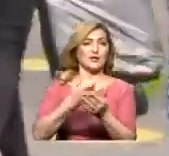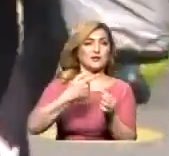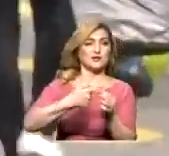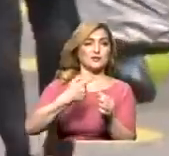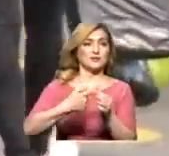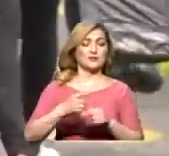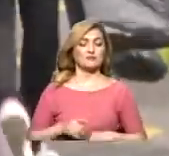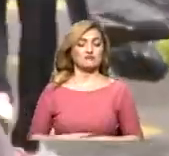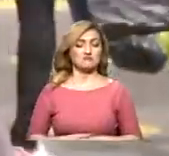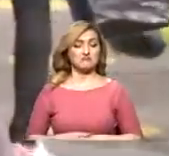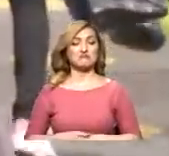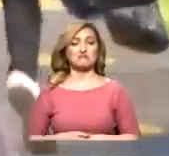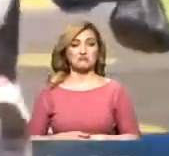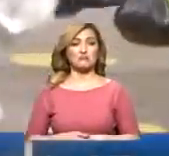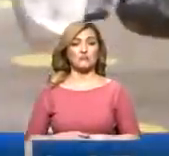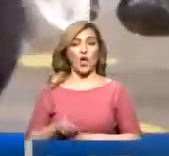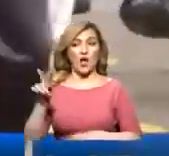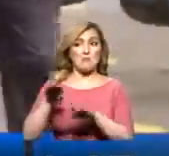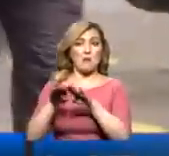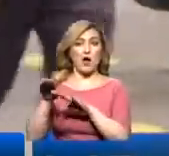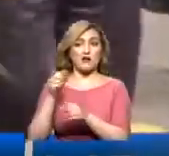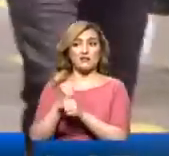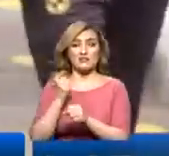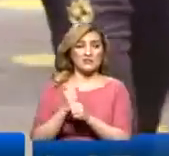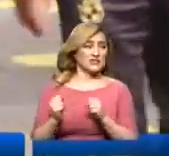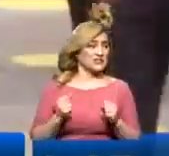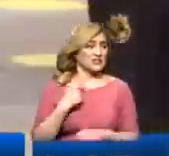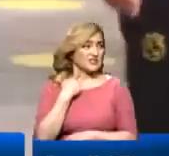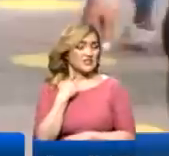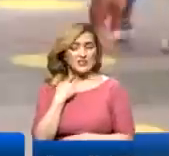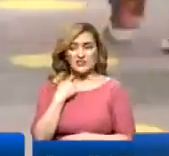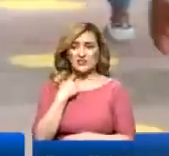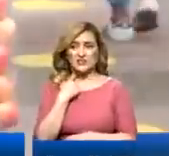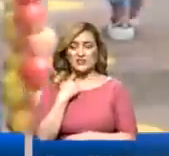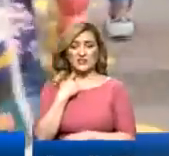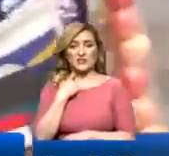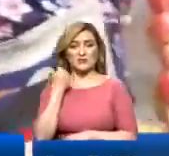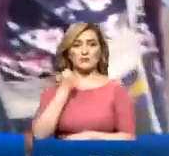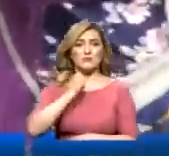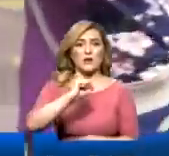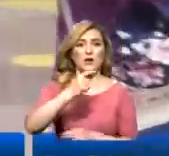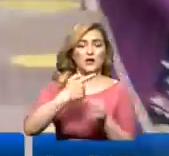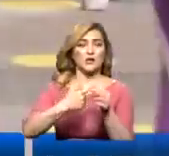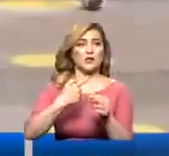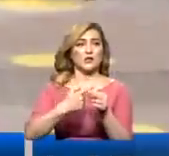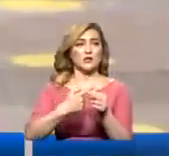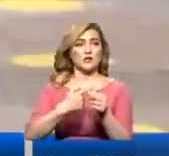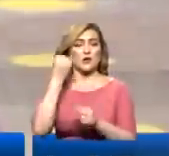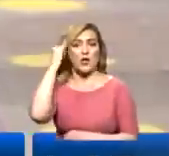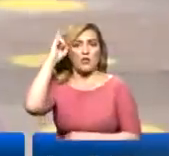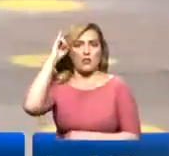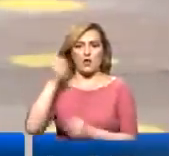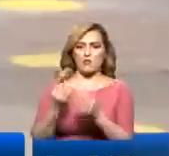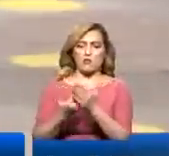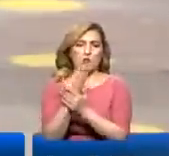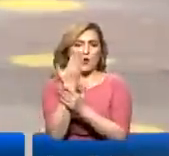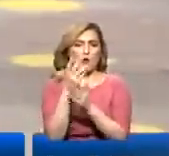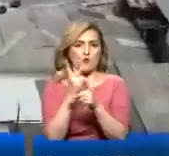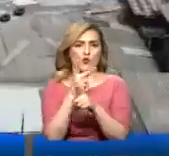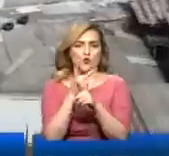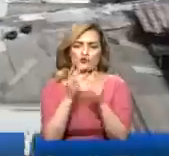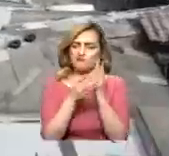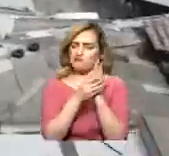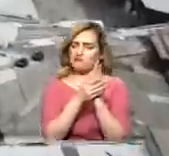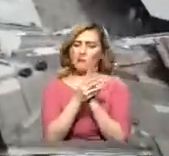La falta de sustento económico ha hecho de que seamos inventivos y podamos hacer un producto de buena calidad para el